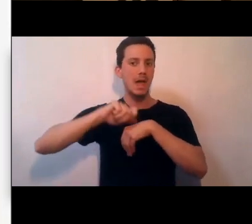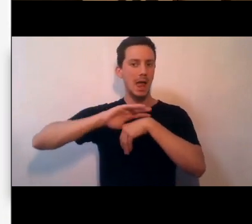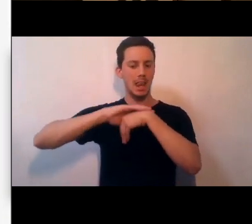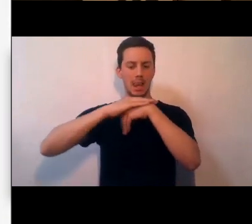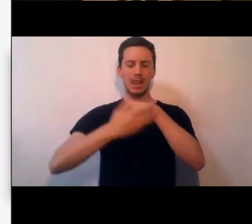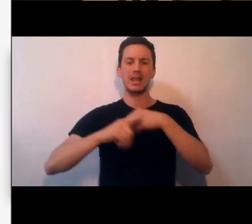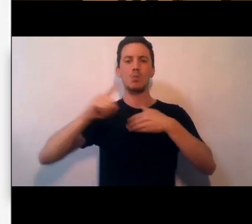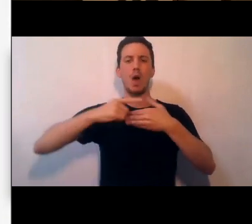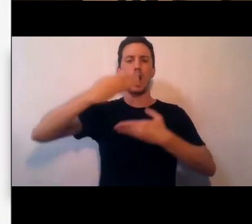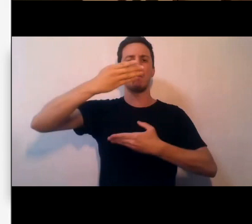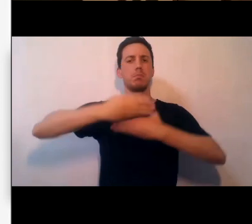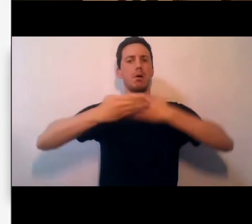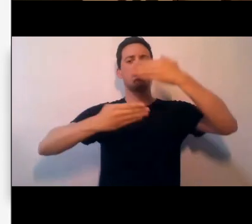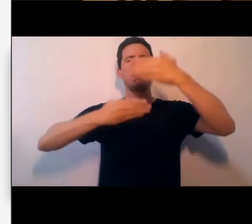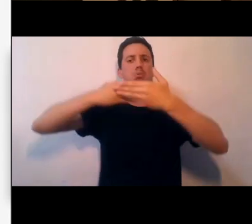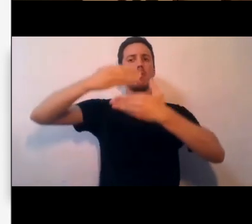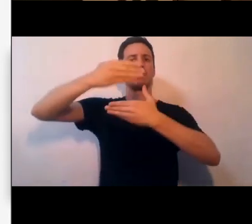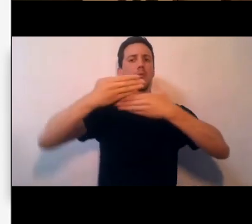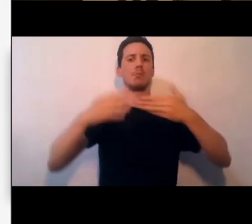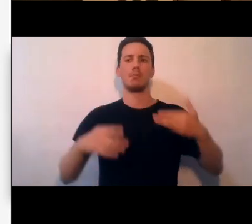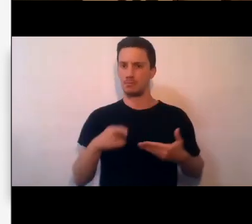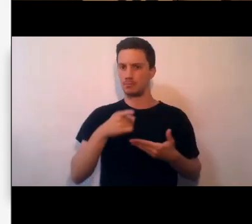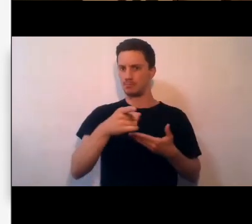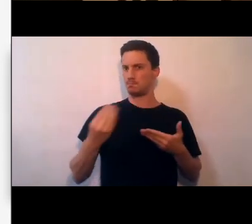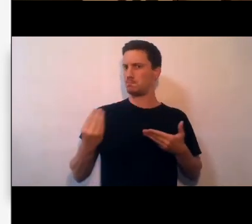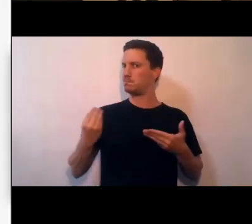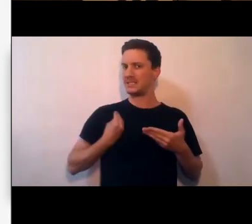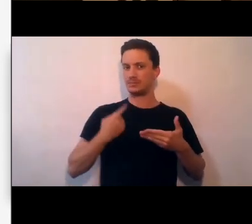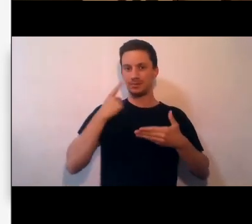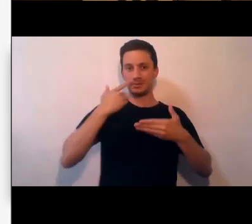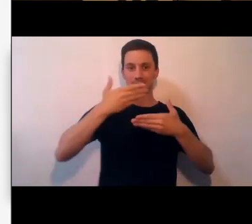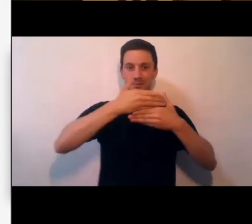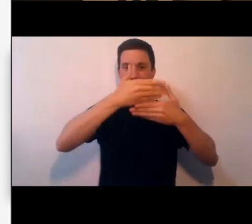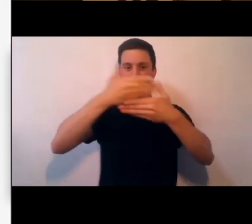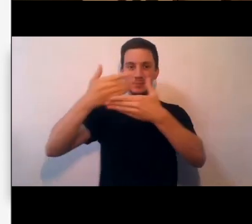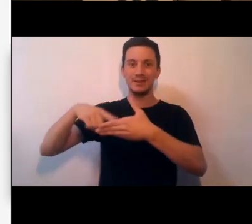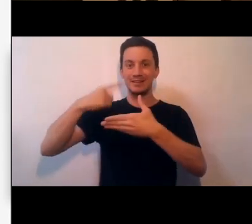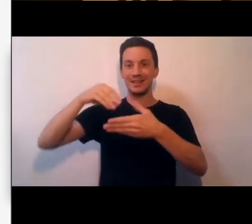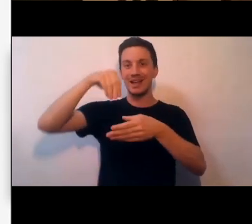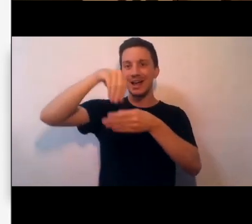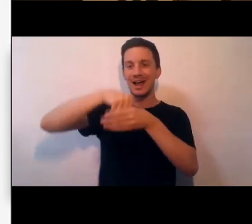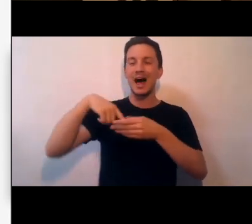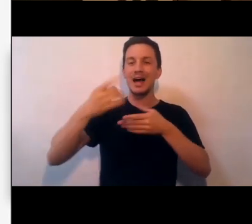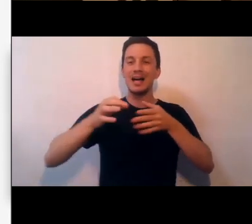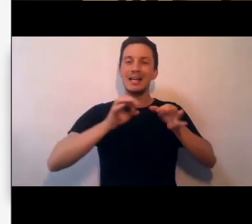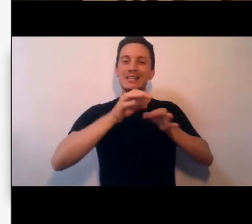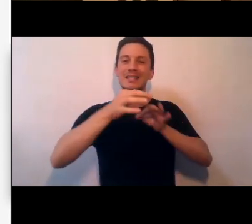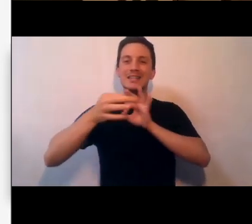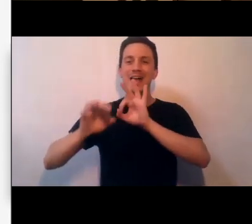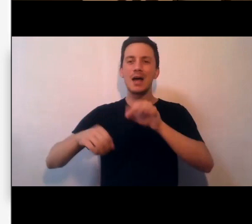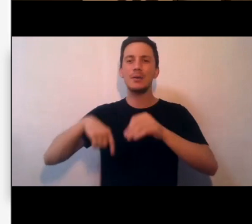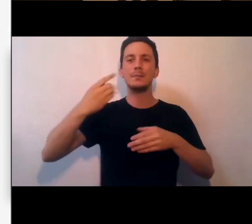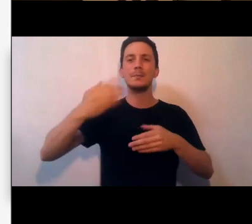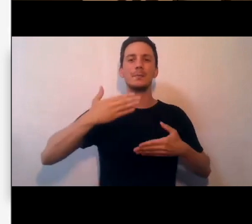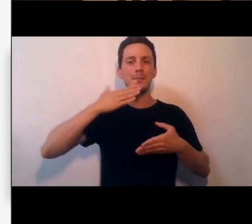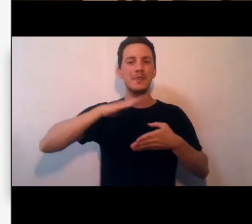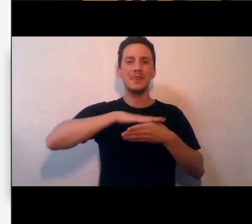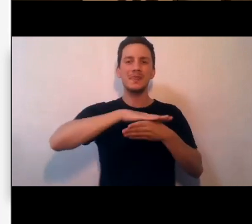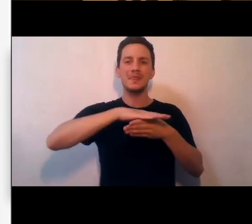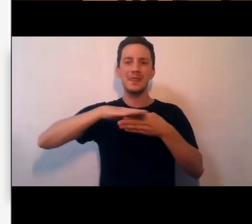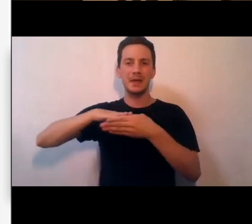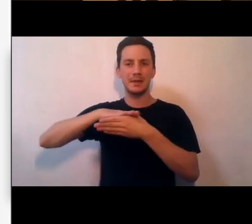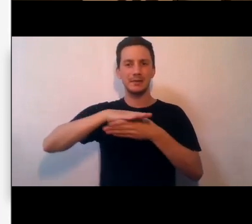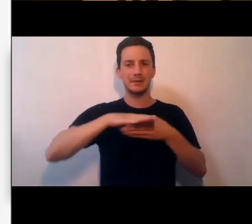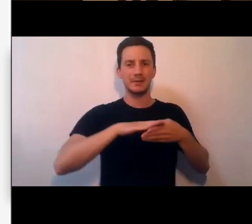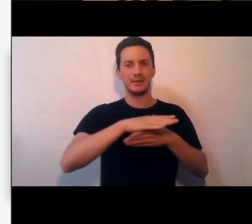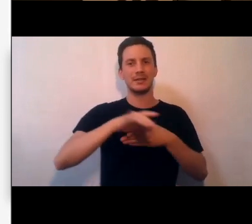ladrillos. Y en esta pared vemos que los ladrillos son los corneocitos, las células, luego está el cemento, que sería la bicapa lipídica, y